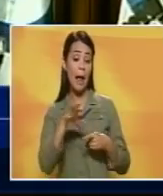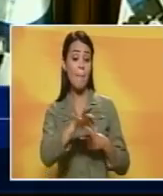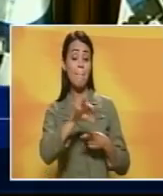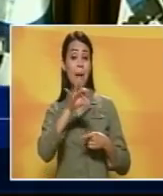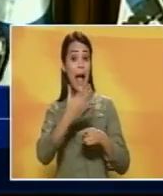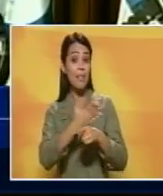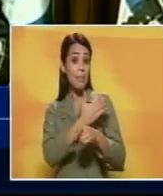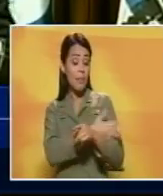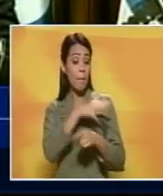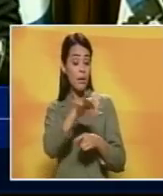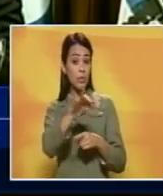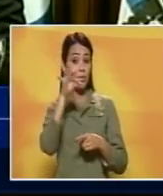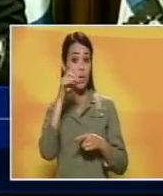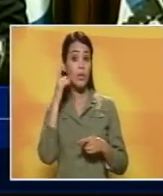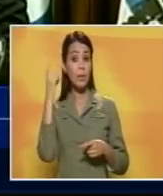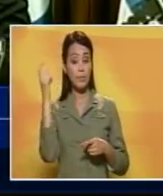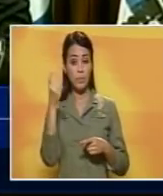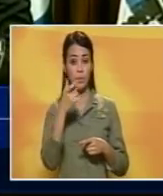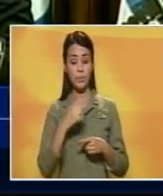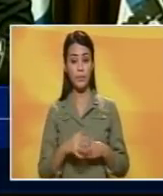del Poder Ciudadano,